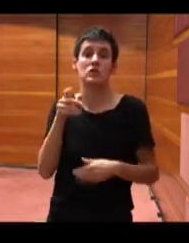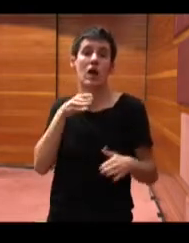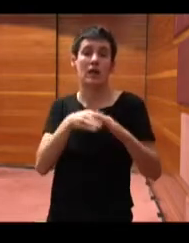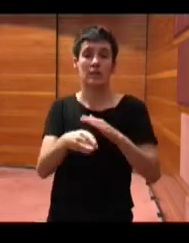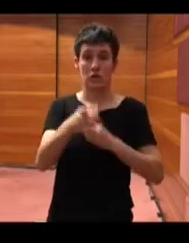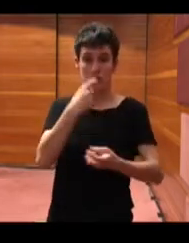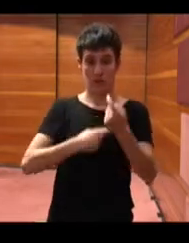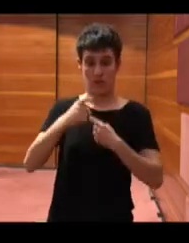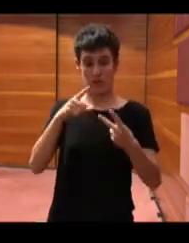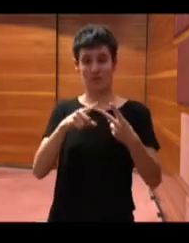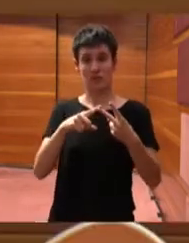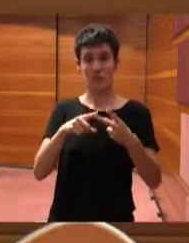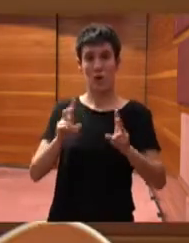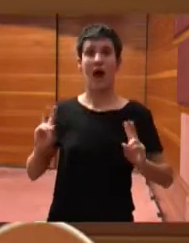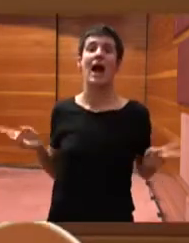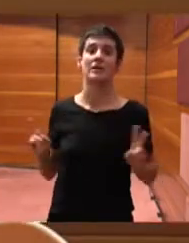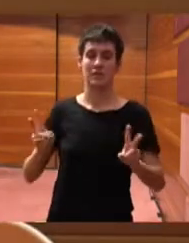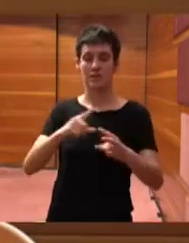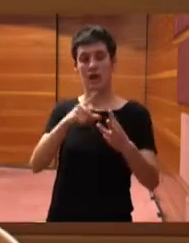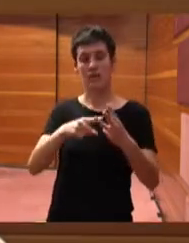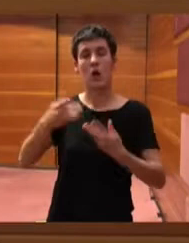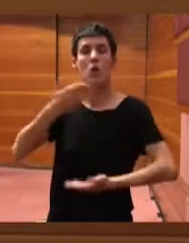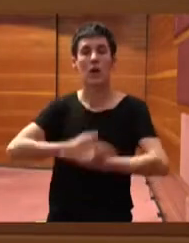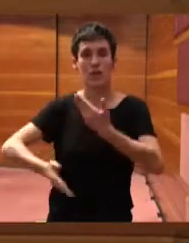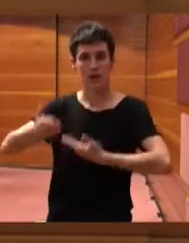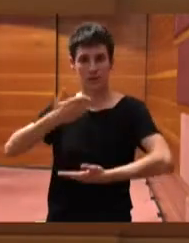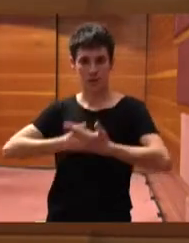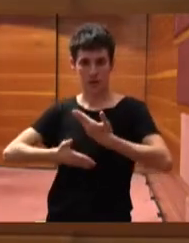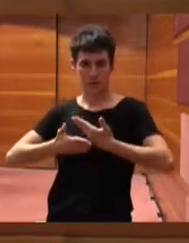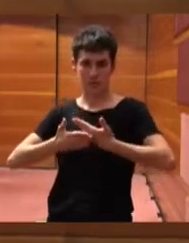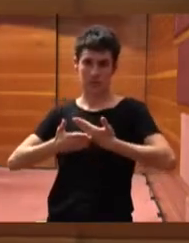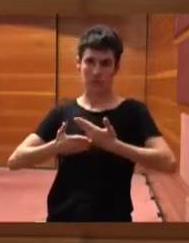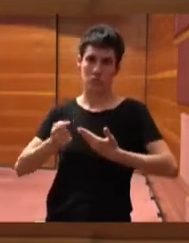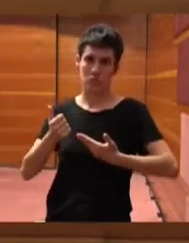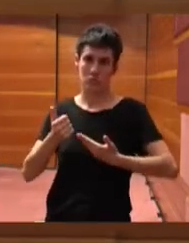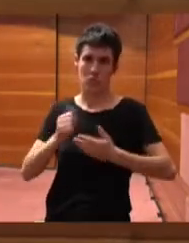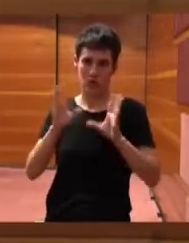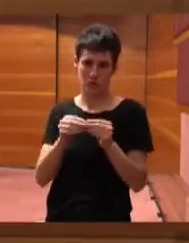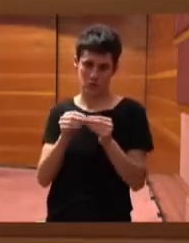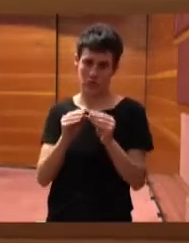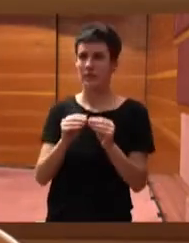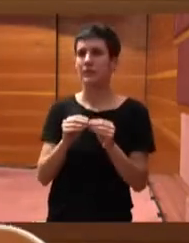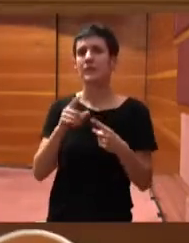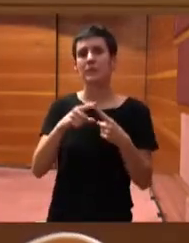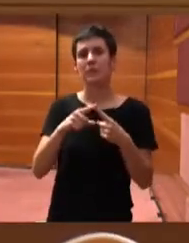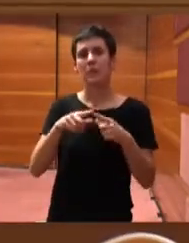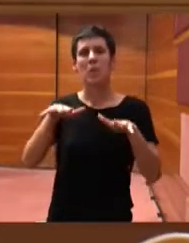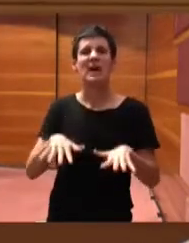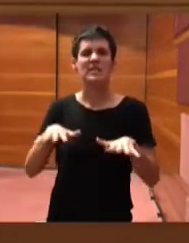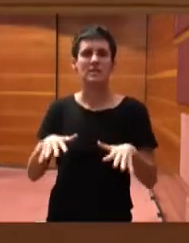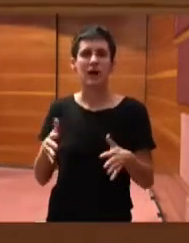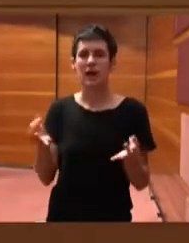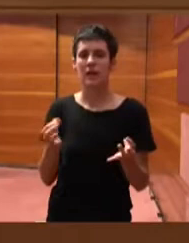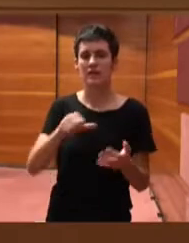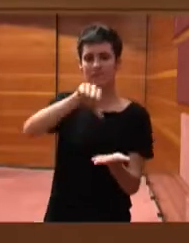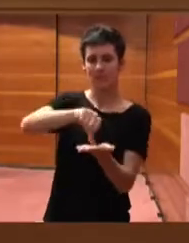activa o publicidad activa y la colaborativa. Vamos a ver un poquito por encima. ¿Qué es la transparencia pasiva? Es un derecho de la ciudadanía, que antes